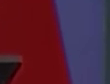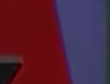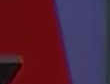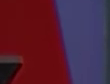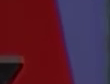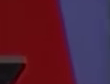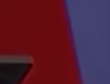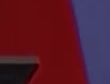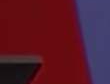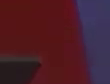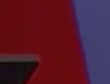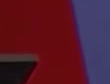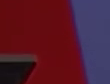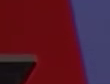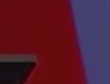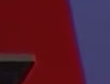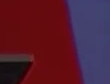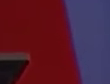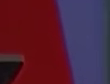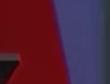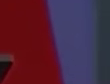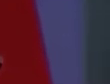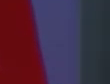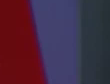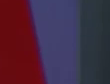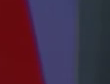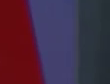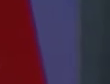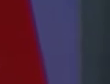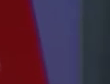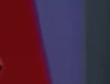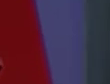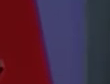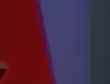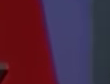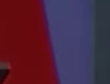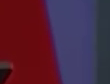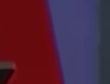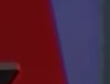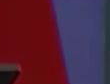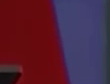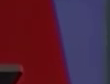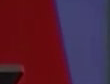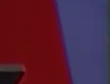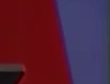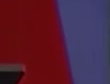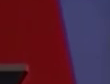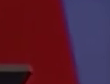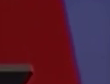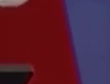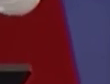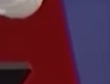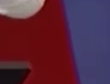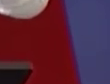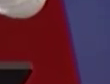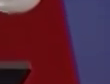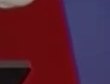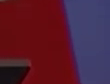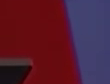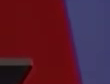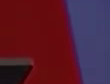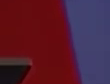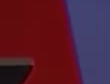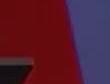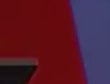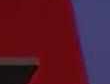que están en la universidad, los que irán a los institutos técnicos superiores. Eso manda en la sociedad, el gobierno de la gente, para